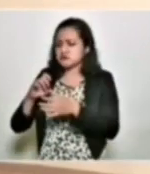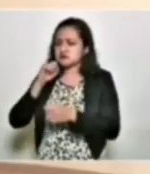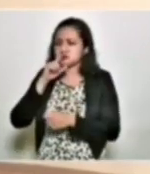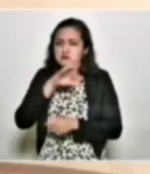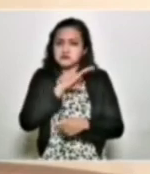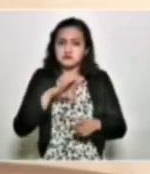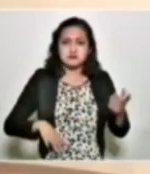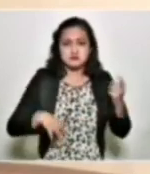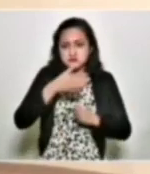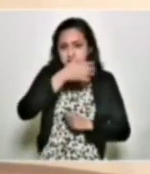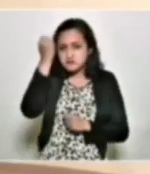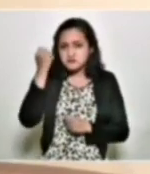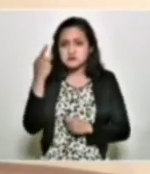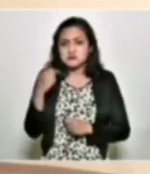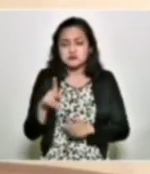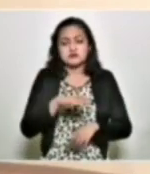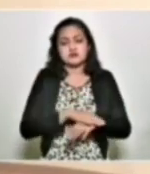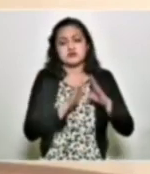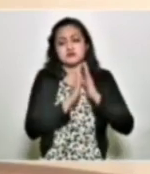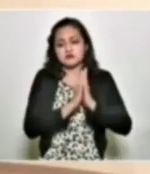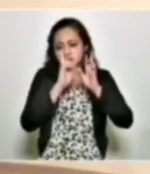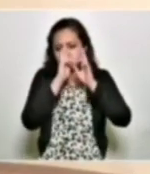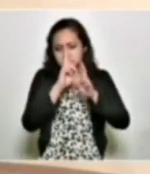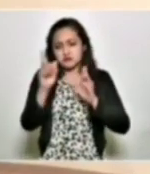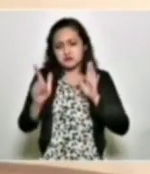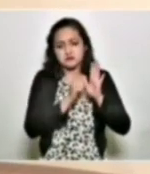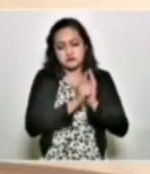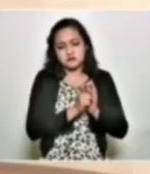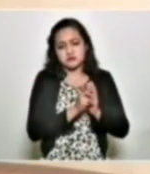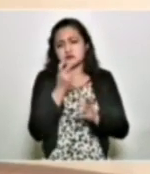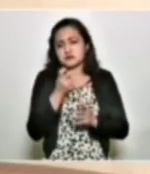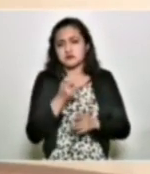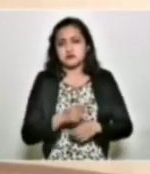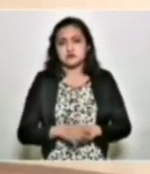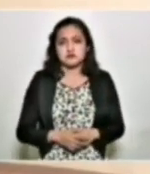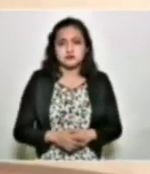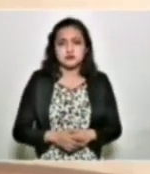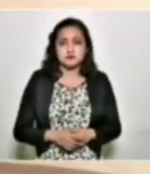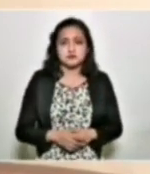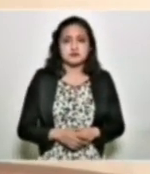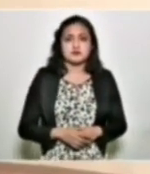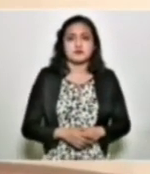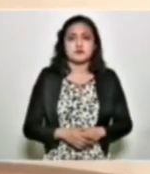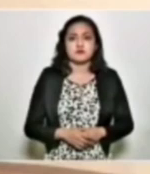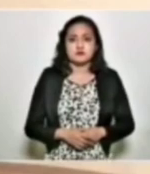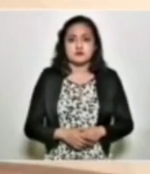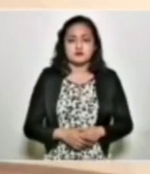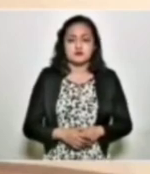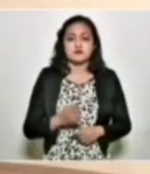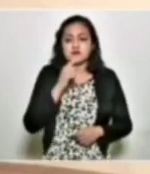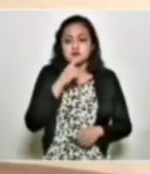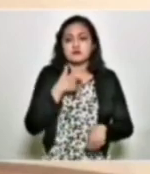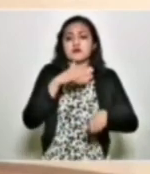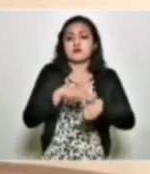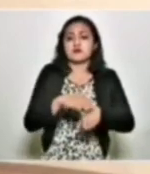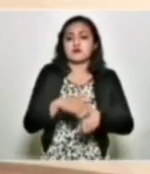candidatos y candidatos a que respeten la ley electoral llamo